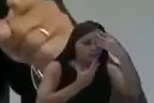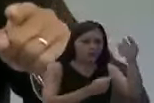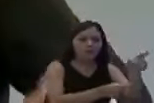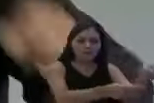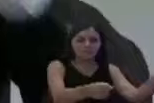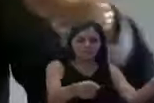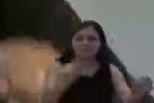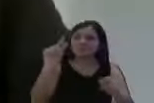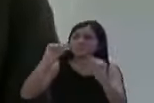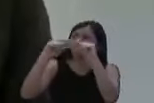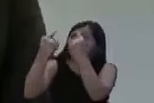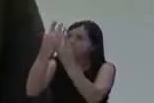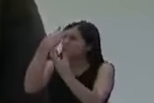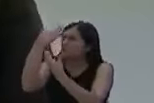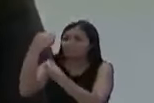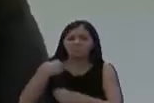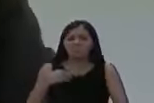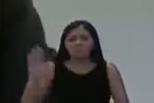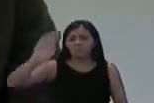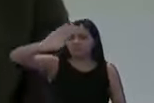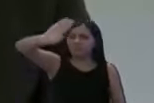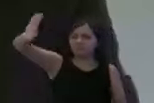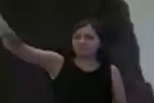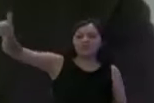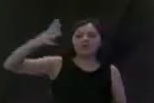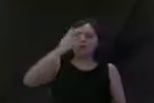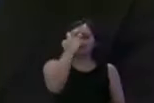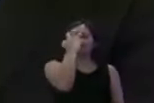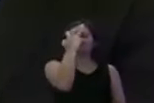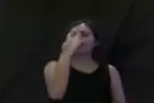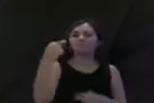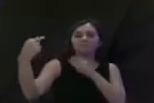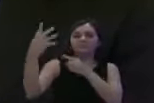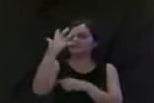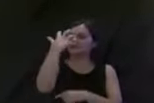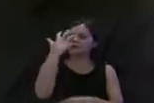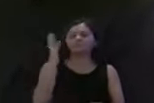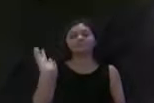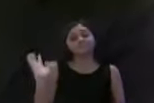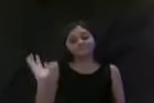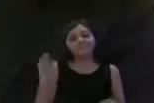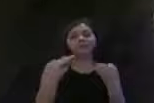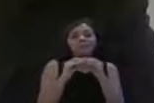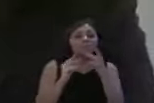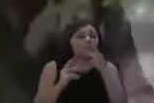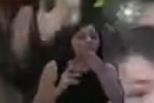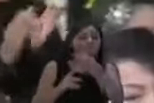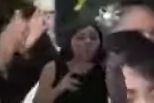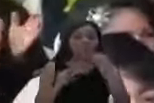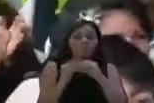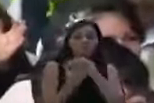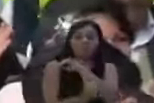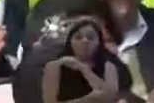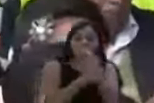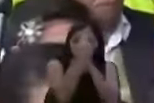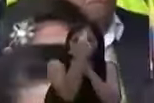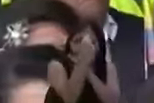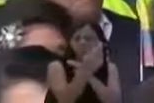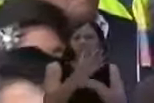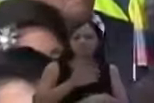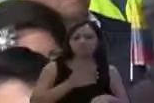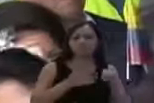mandante el pueblo de tunguragua el pueblo de ecuatoriano sobre todo los más sencillos los más pobres